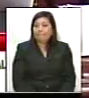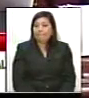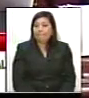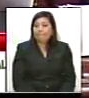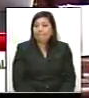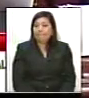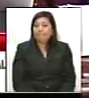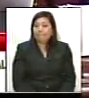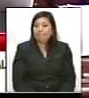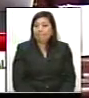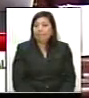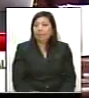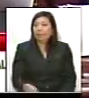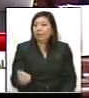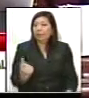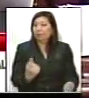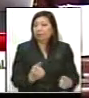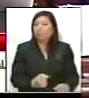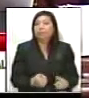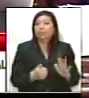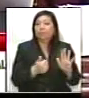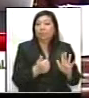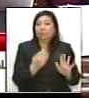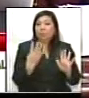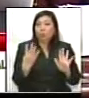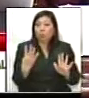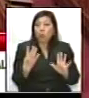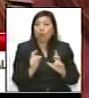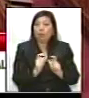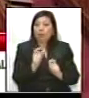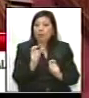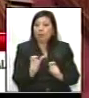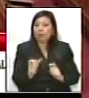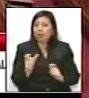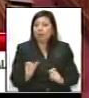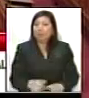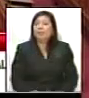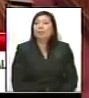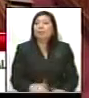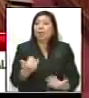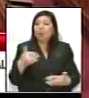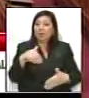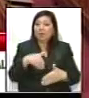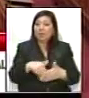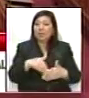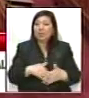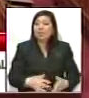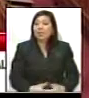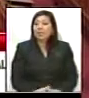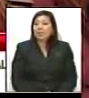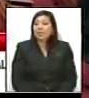han registrado su asistencia 69 señores congresistas al voto